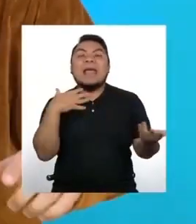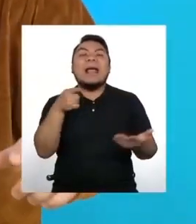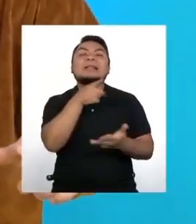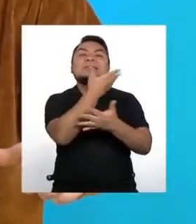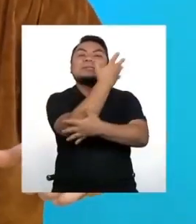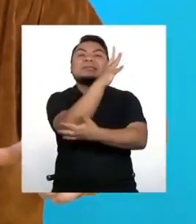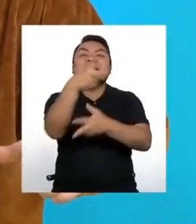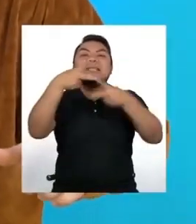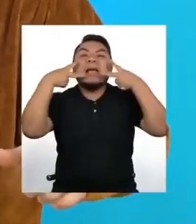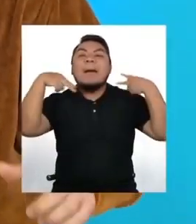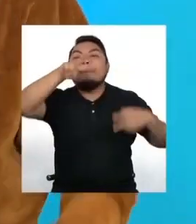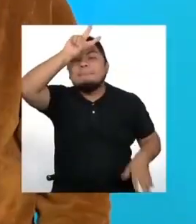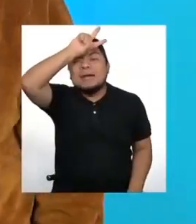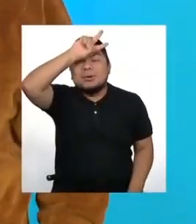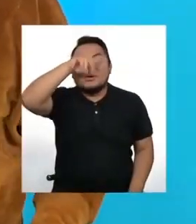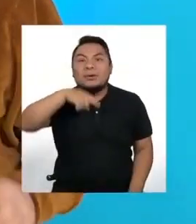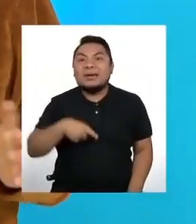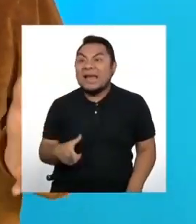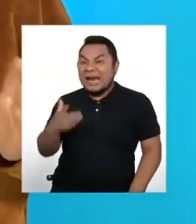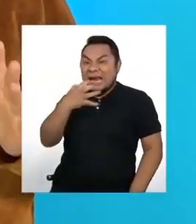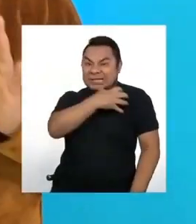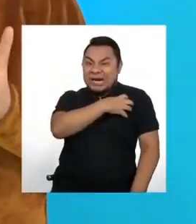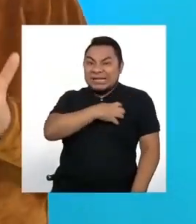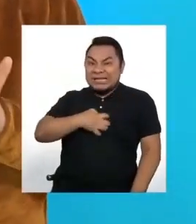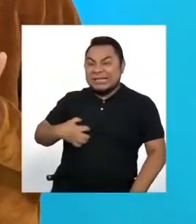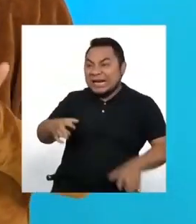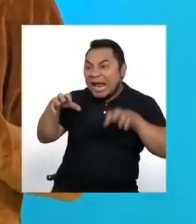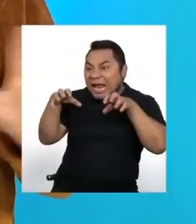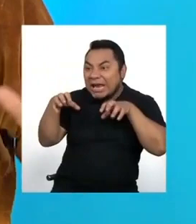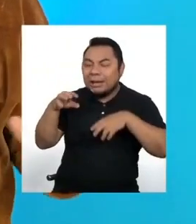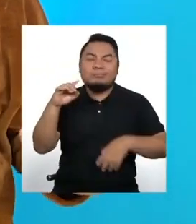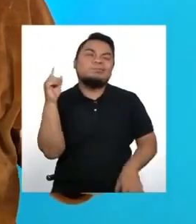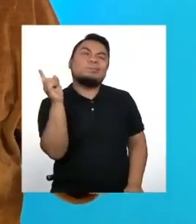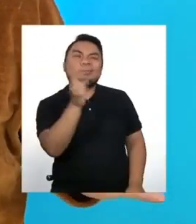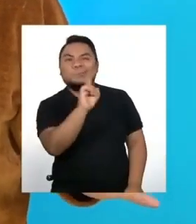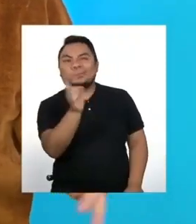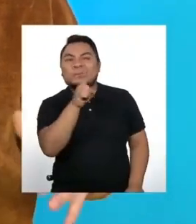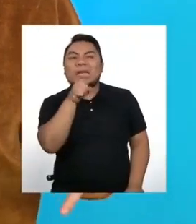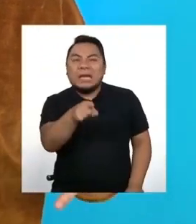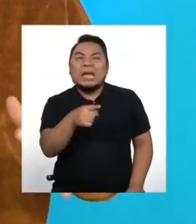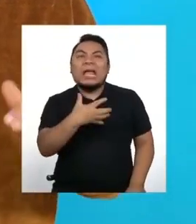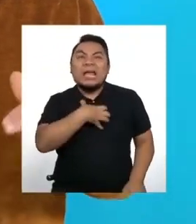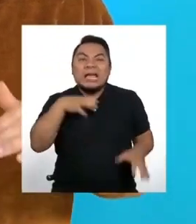del coronavirus. ¿Se animan a hacerlo? ¡Sí!